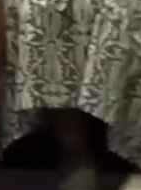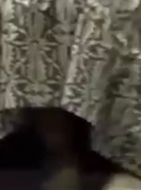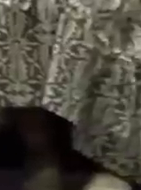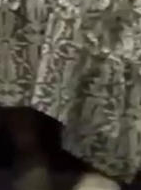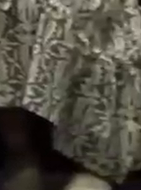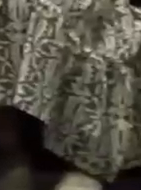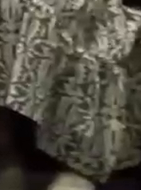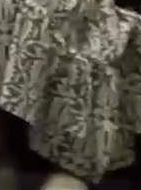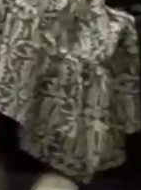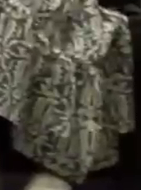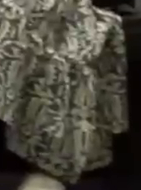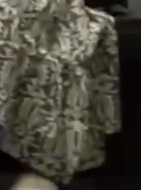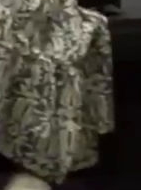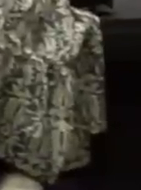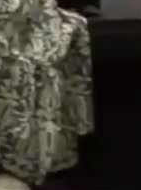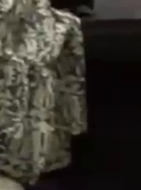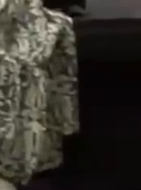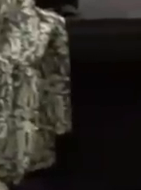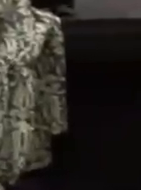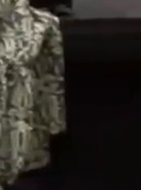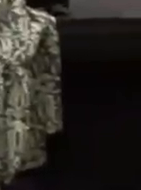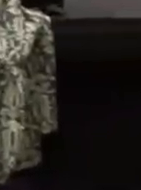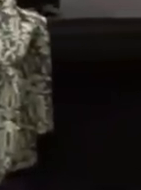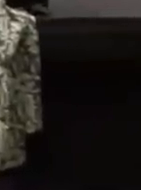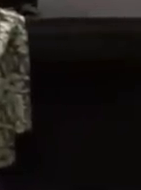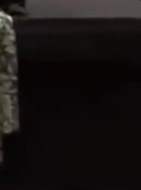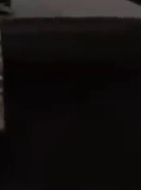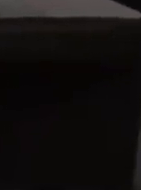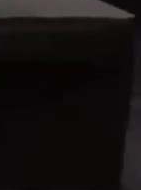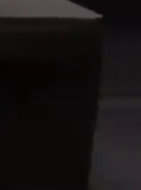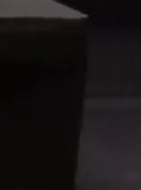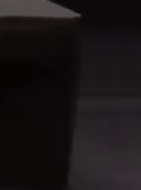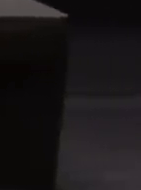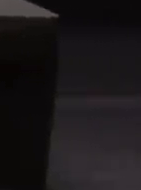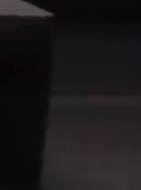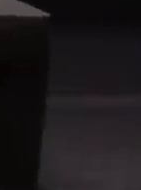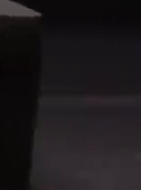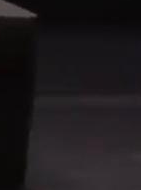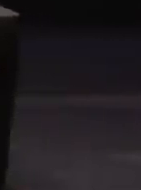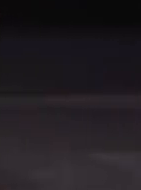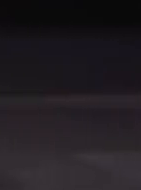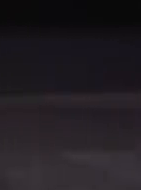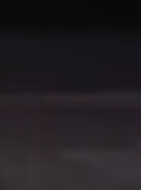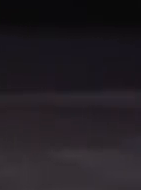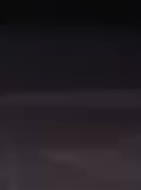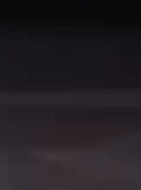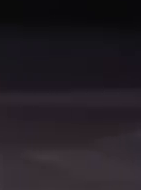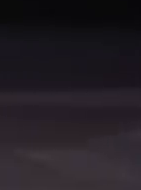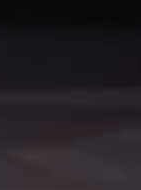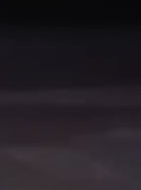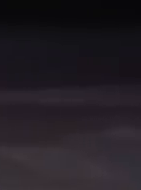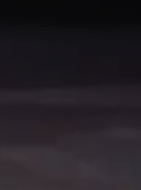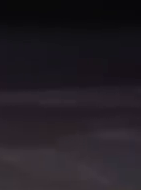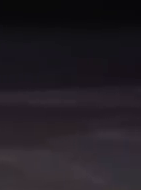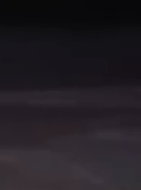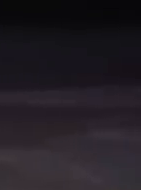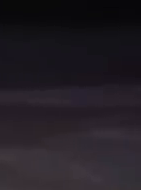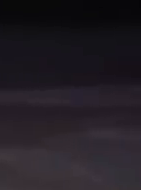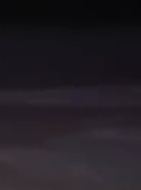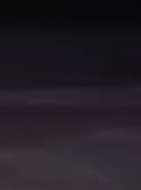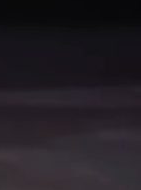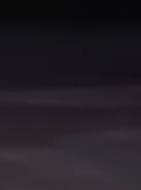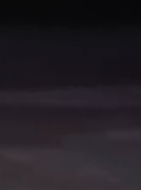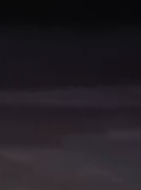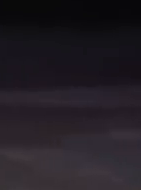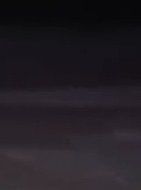que siente como yo, que son miles y miles de andaluzas y de andaluces, y muchos y muchas de los que compartimos este movimiento Sumar,